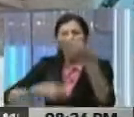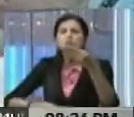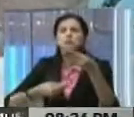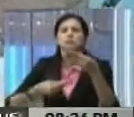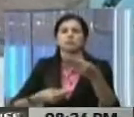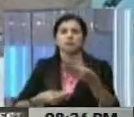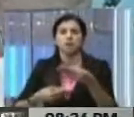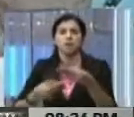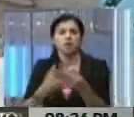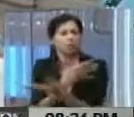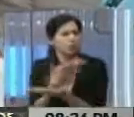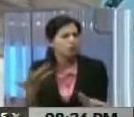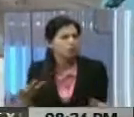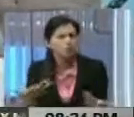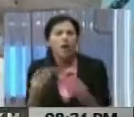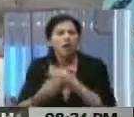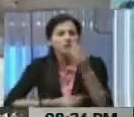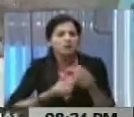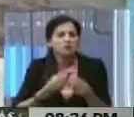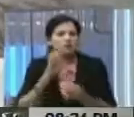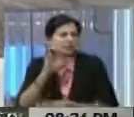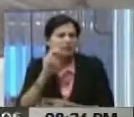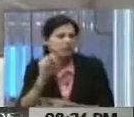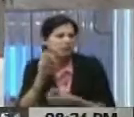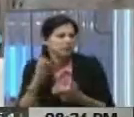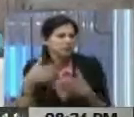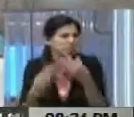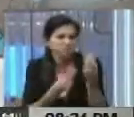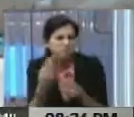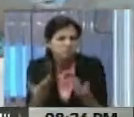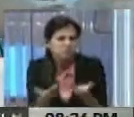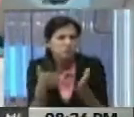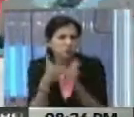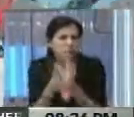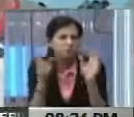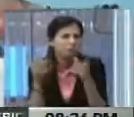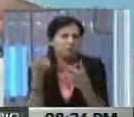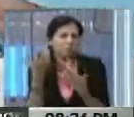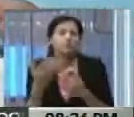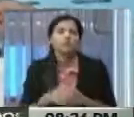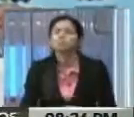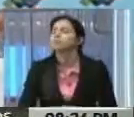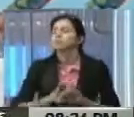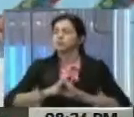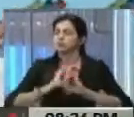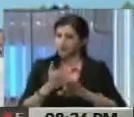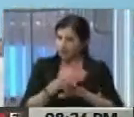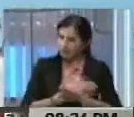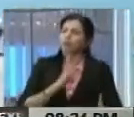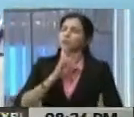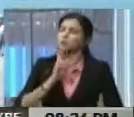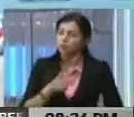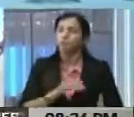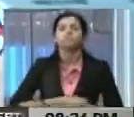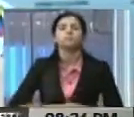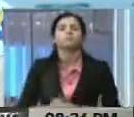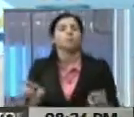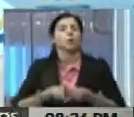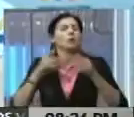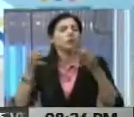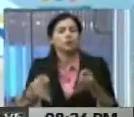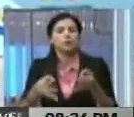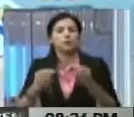están exigiendo. ¿Cuál es la posición del Consejo Nacional Electoral al respecto? Te la acabo de decir, es la posición que hemos emitido en